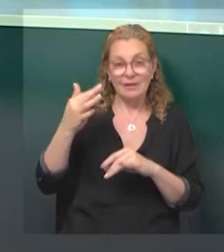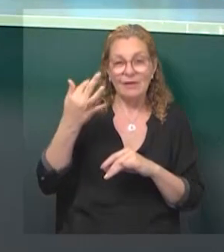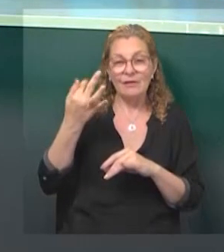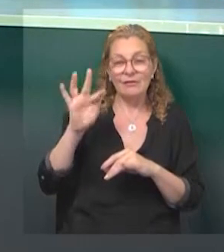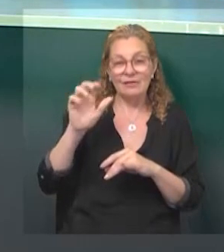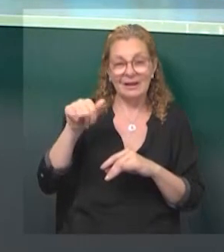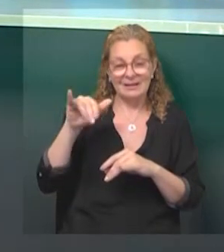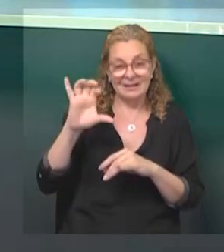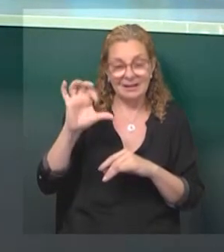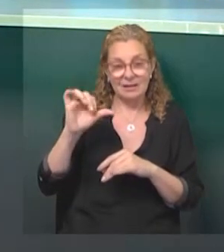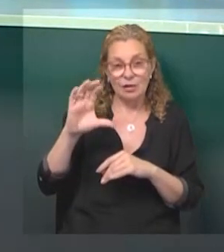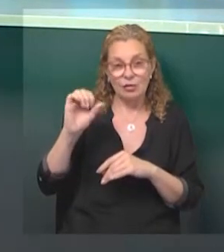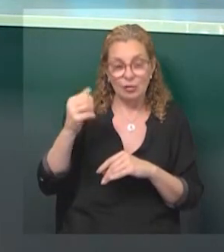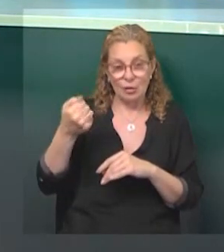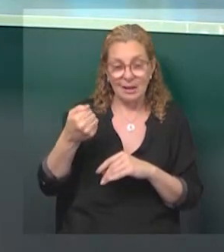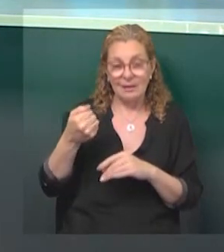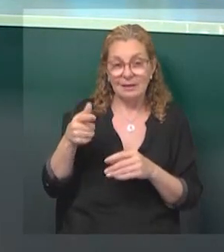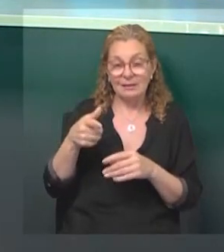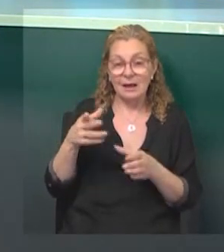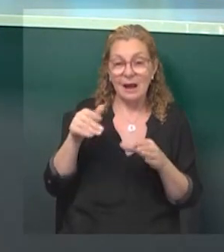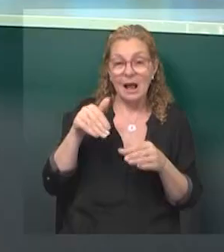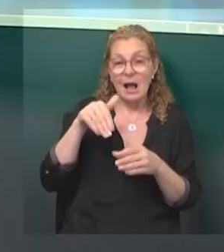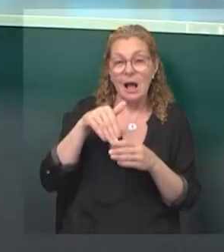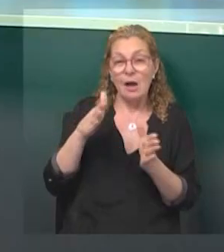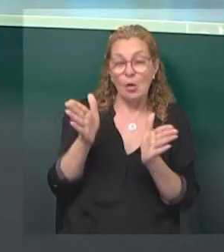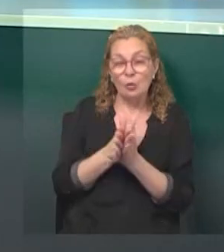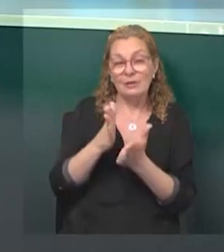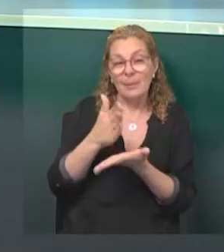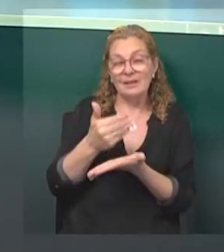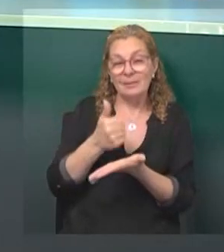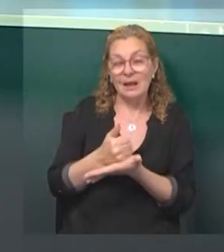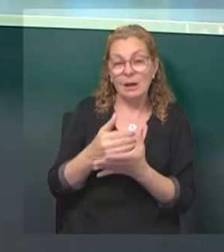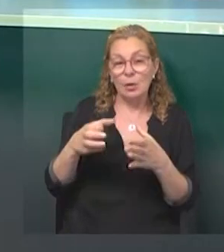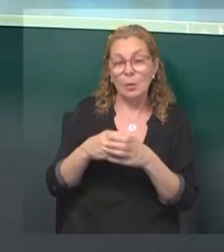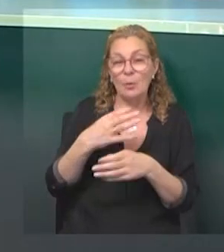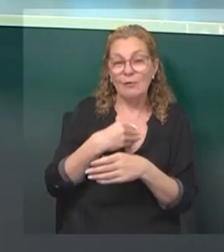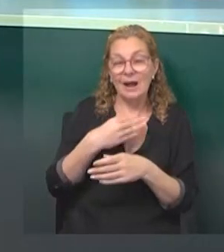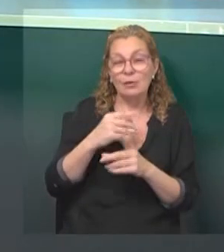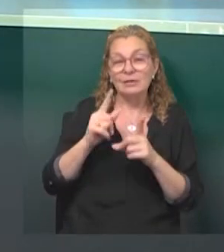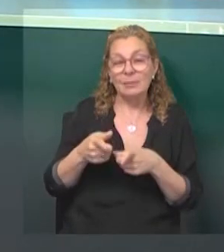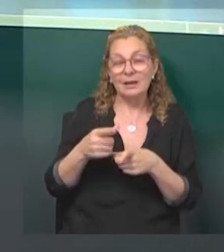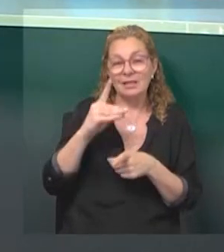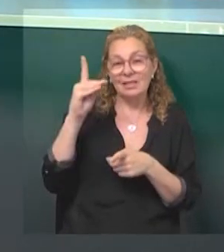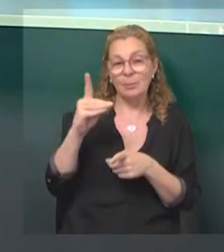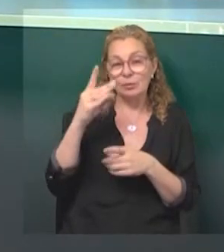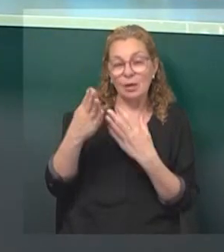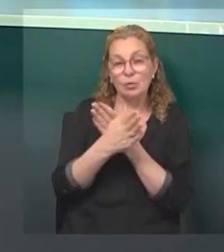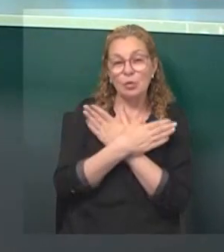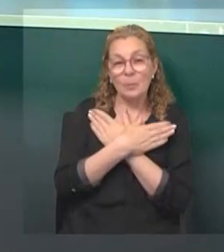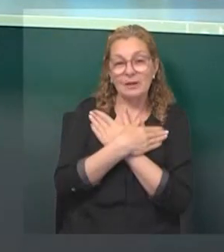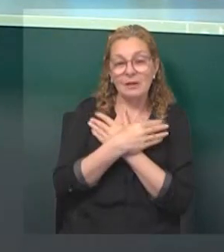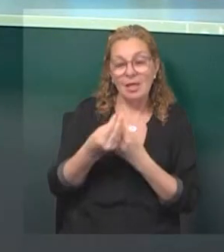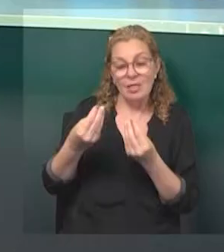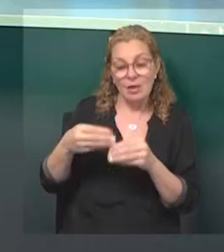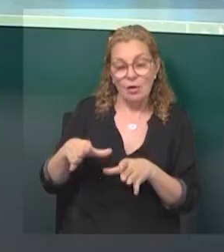durante varios periodos representó en la junta departamental al partido nacional y ha sido incluso diputado suplente dejó